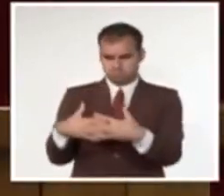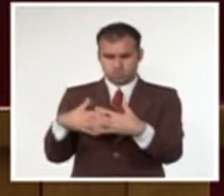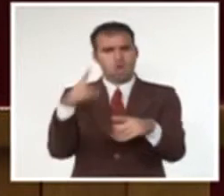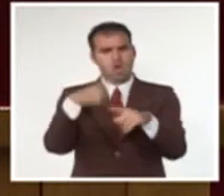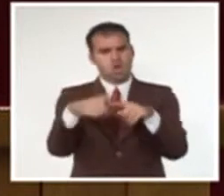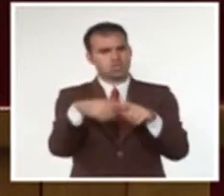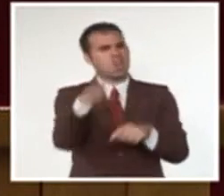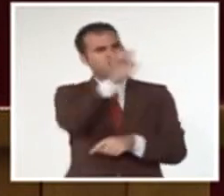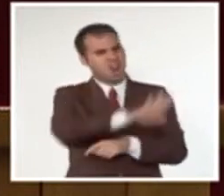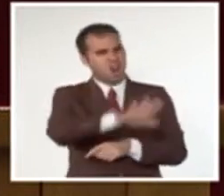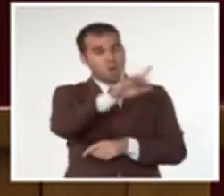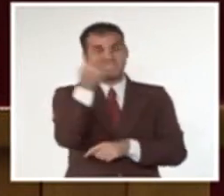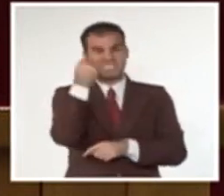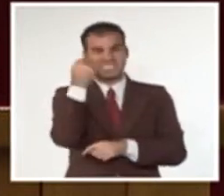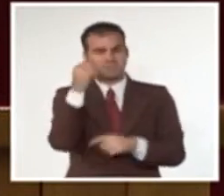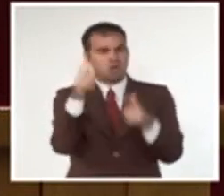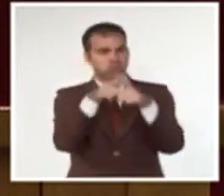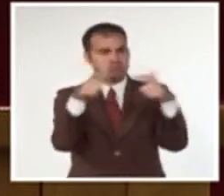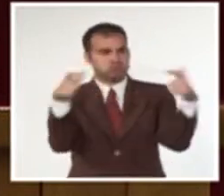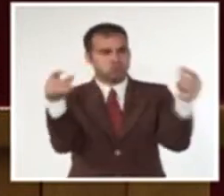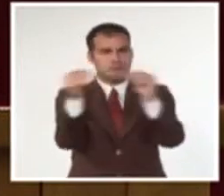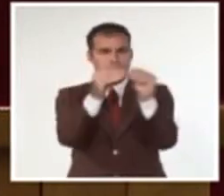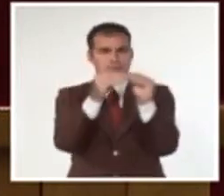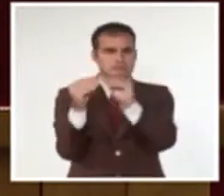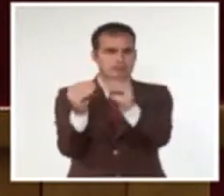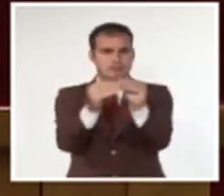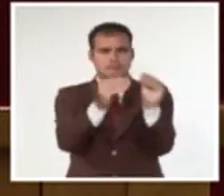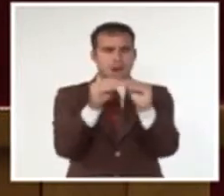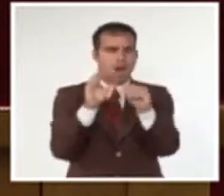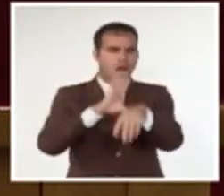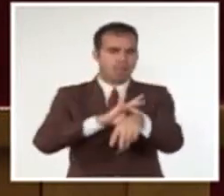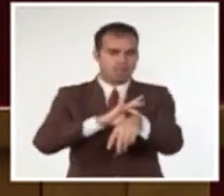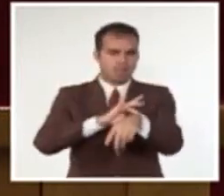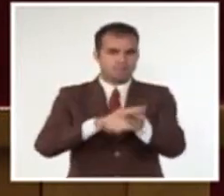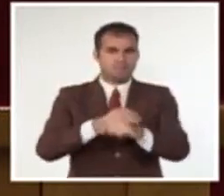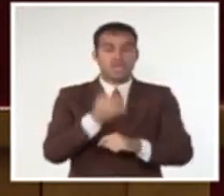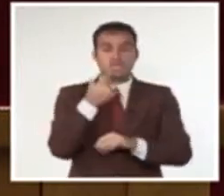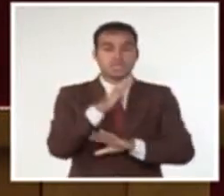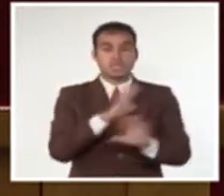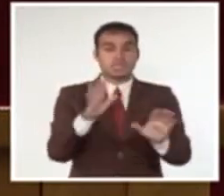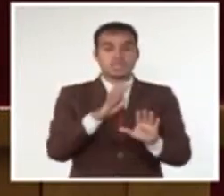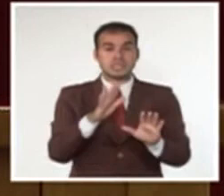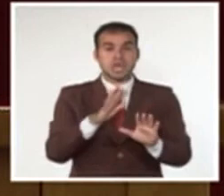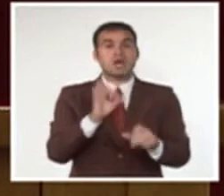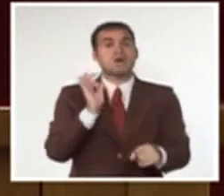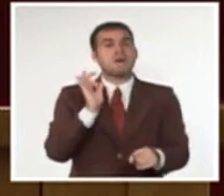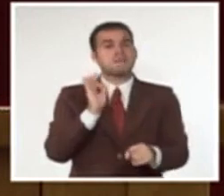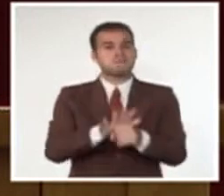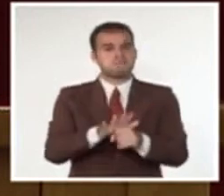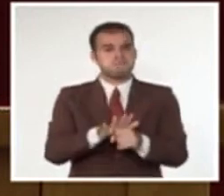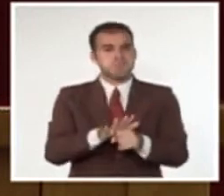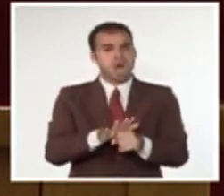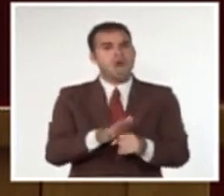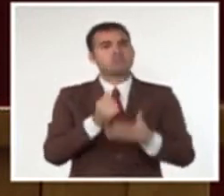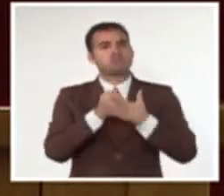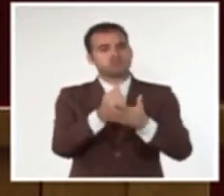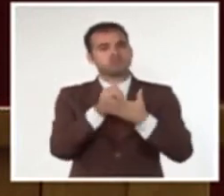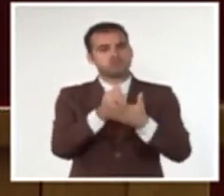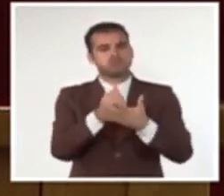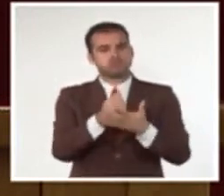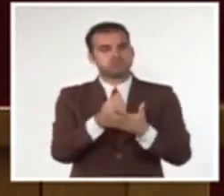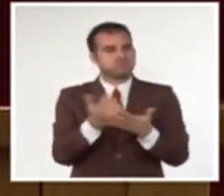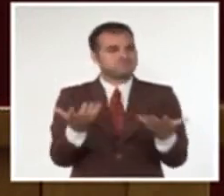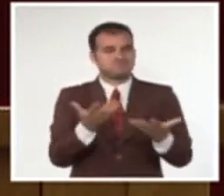tensiones de los picos pandémicos y de ambas partes ya están llegando los afectos y los abrazos que la familia